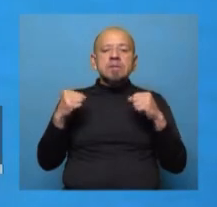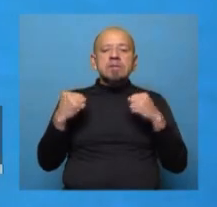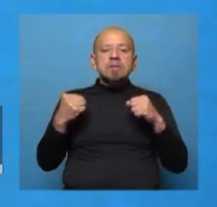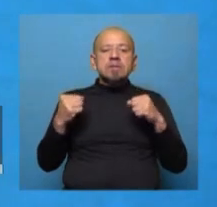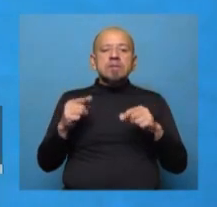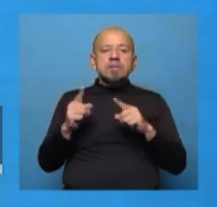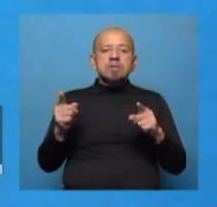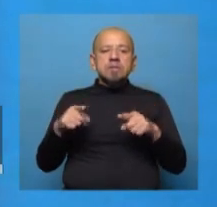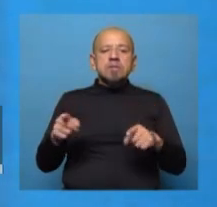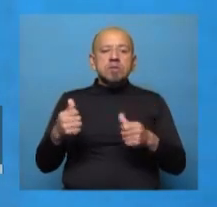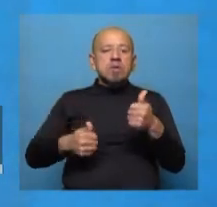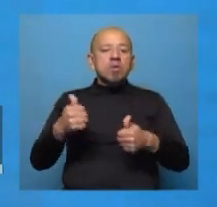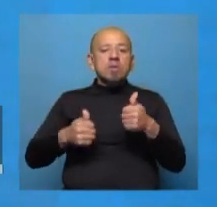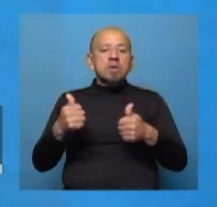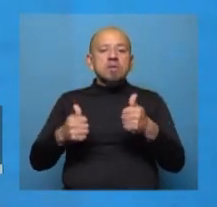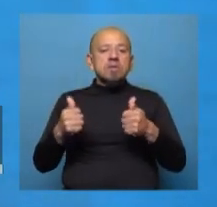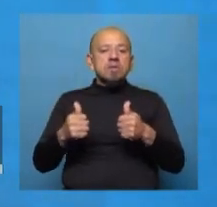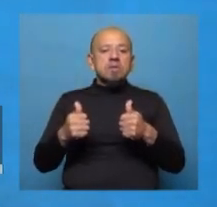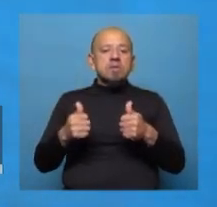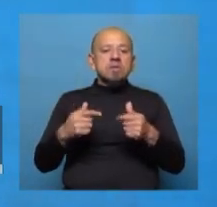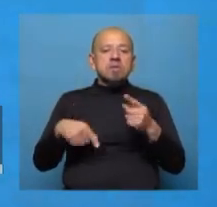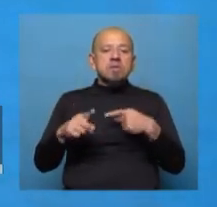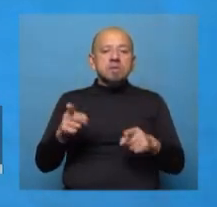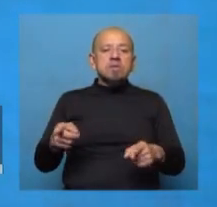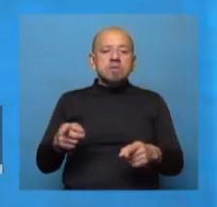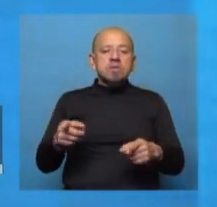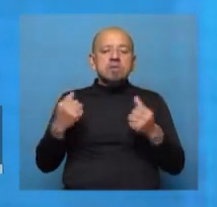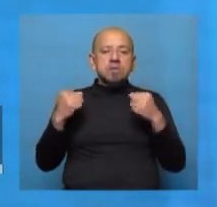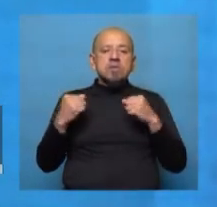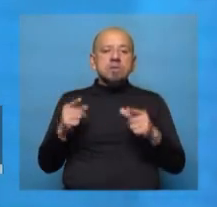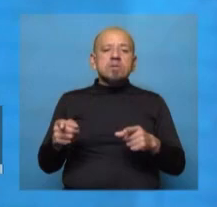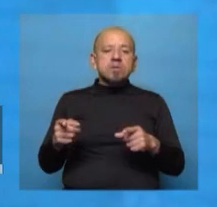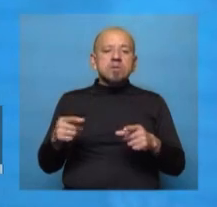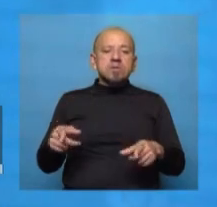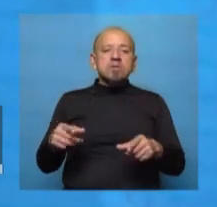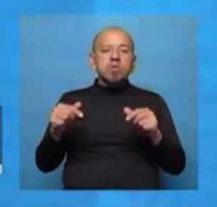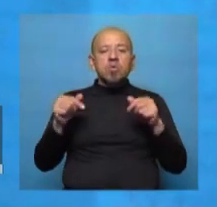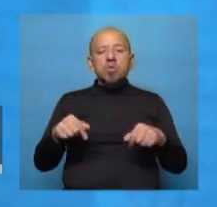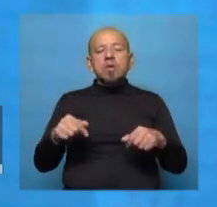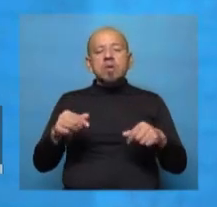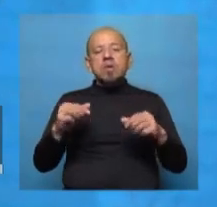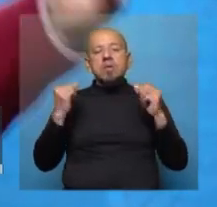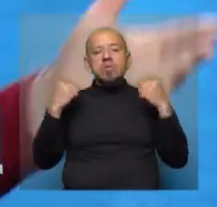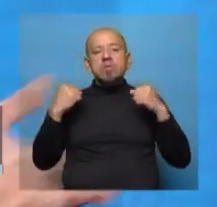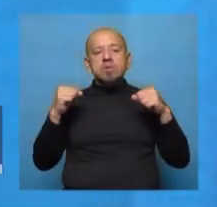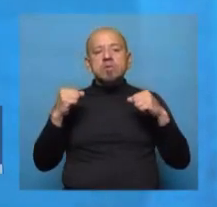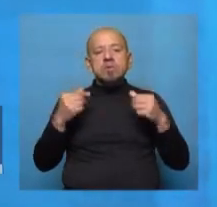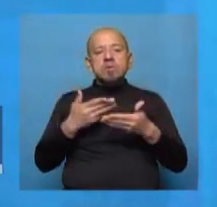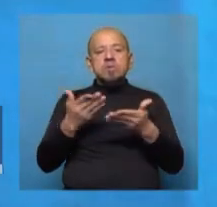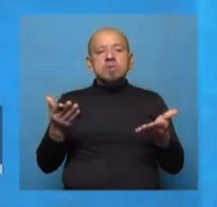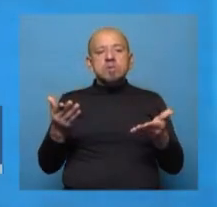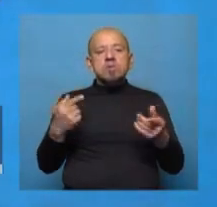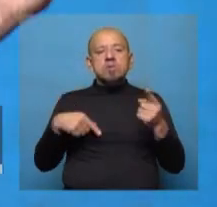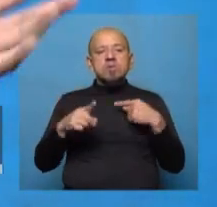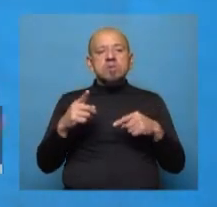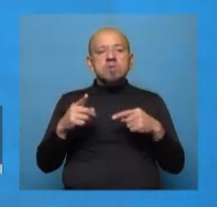meramente la competencia una liga los entrenamientos el deporte es el fenómeno deportivo